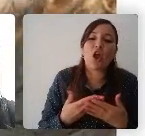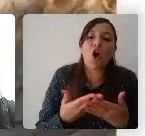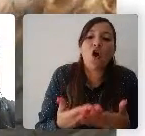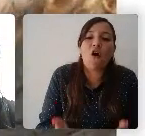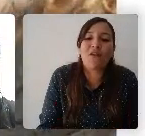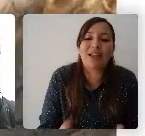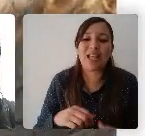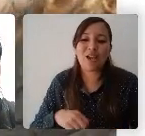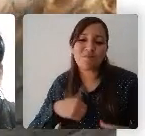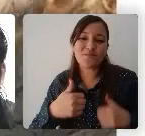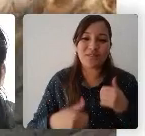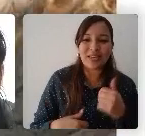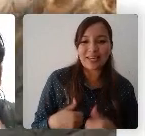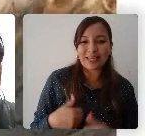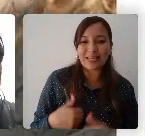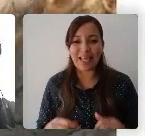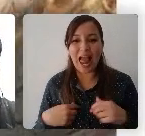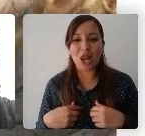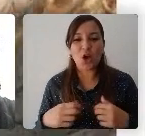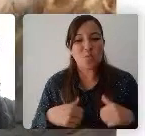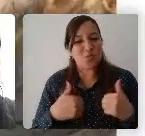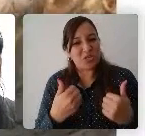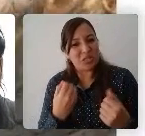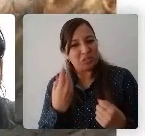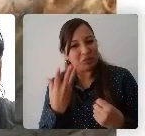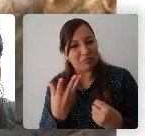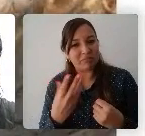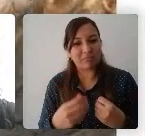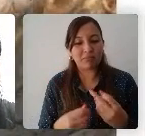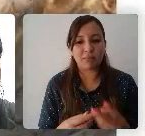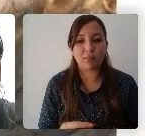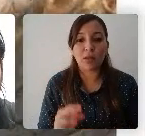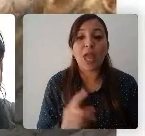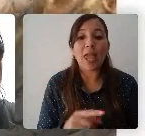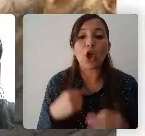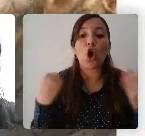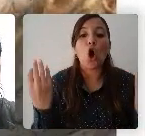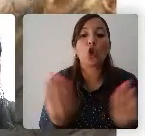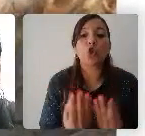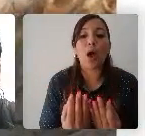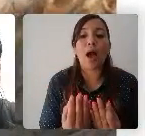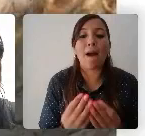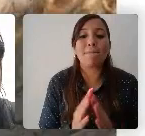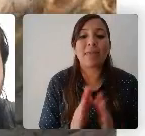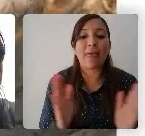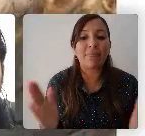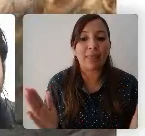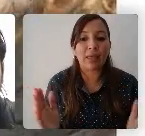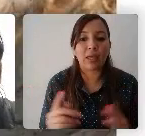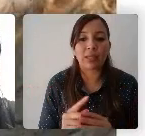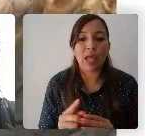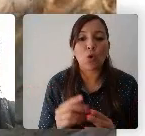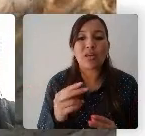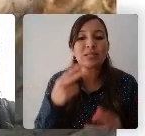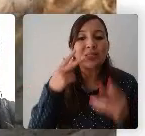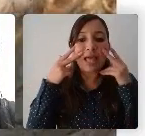interesante a cada uno de los viajeros, ¿no? Nuevamente el tema de la conservación, pero en otro ecosistema, ¿no? Ya no estamos hablando de selva baja, sino estamos